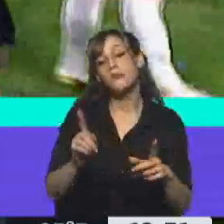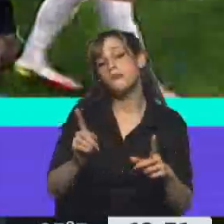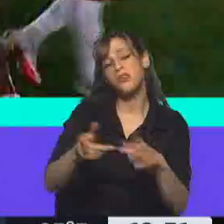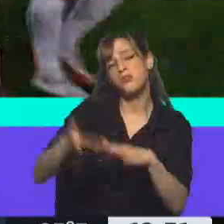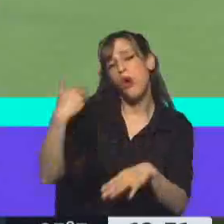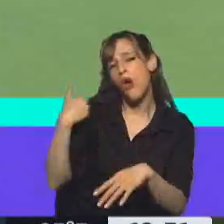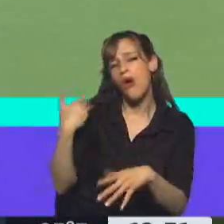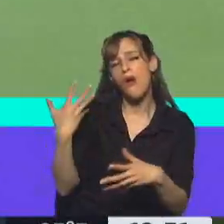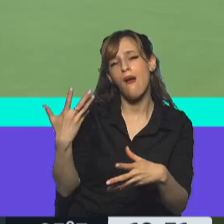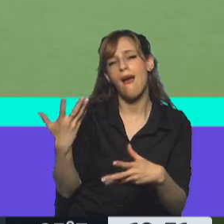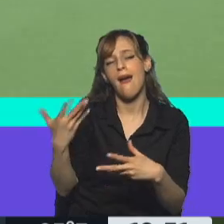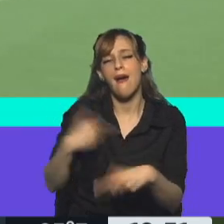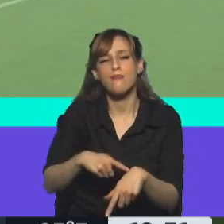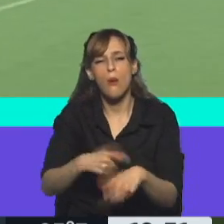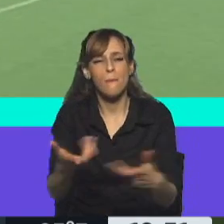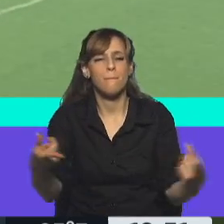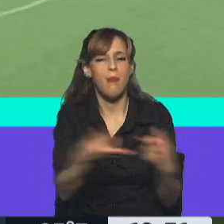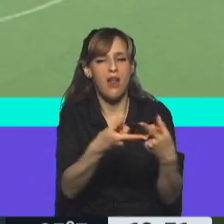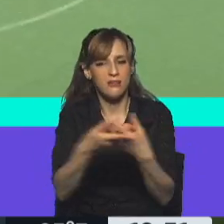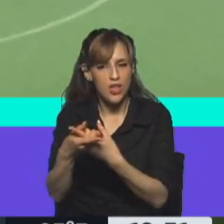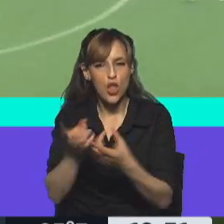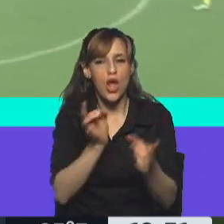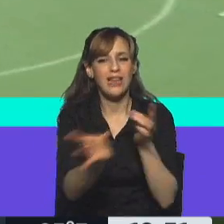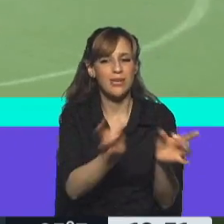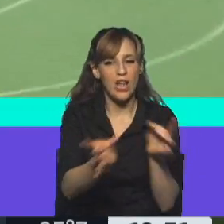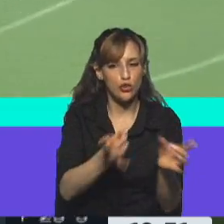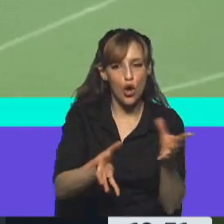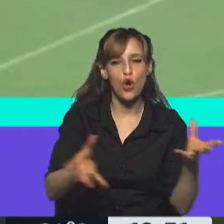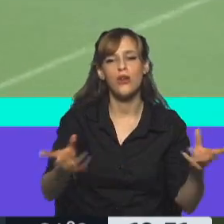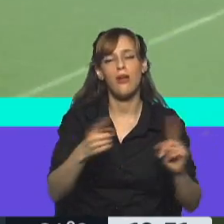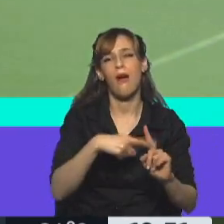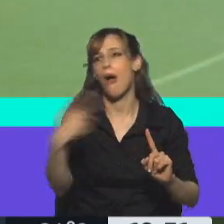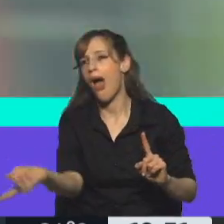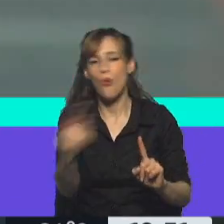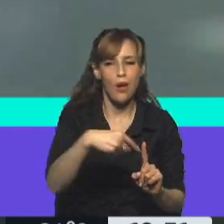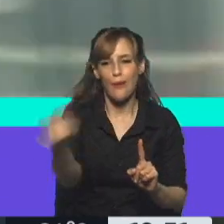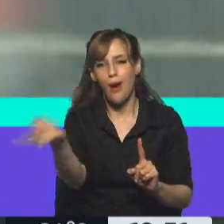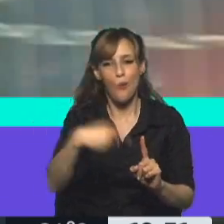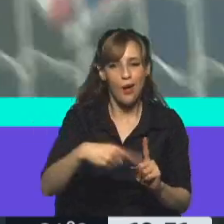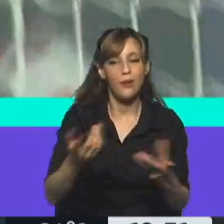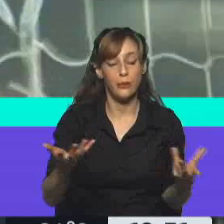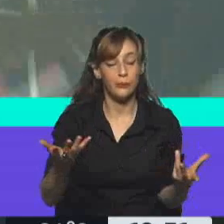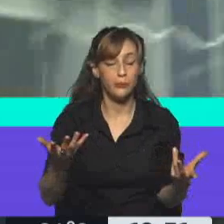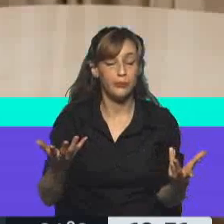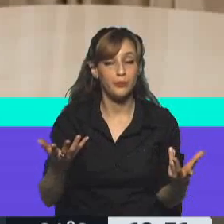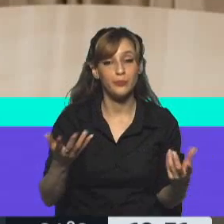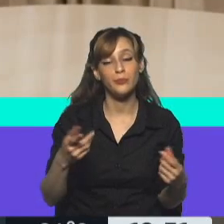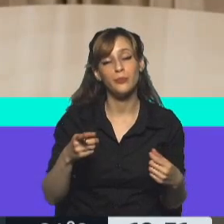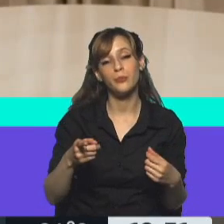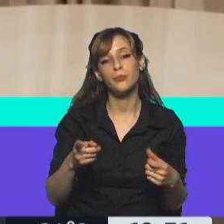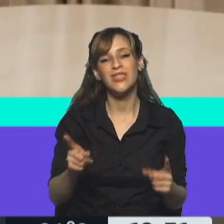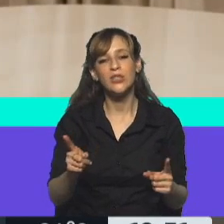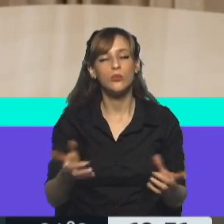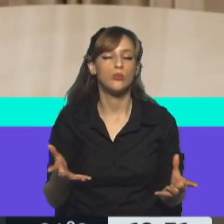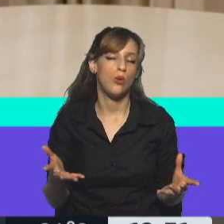muchos viajes a Argentina, muchos partidos de eliminatoria y de vuelta, y eso hace que por ahí no